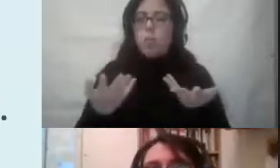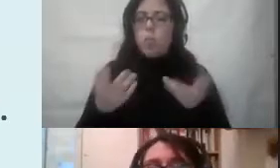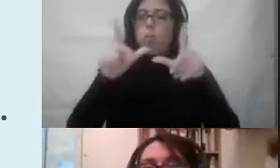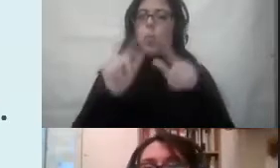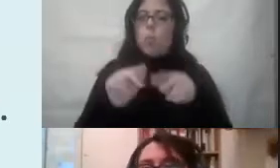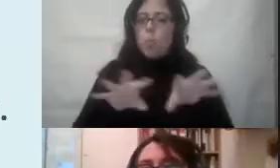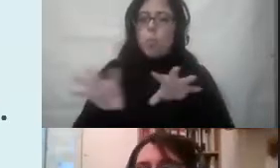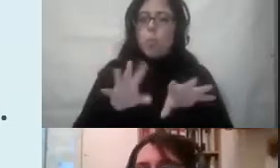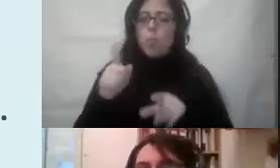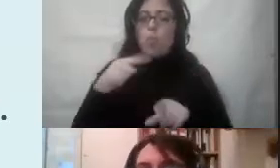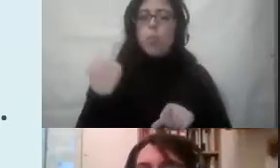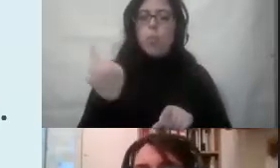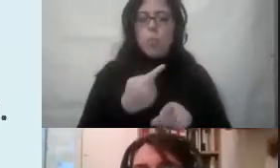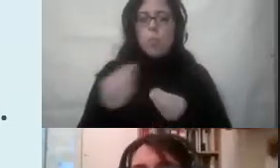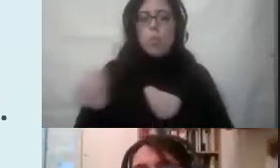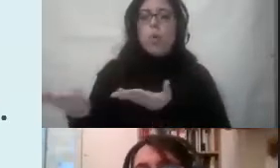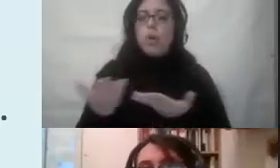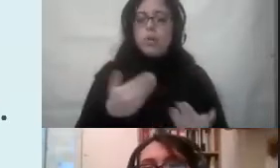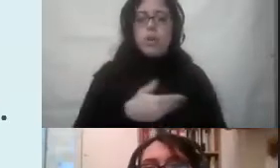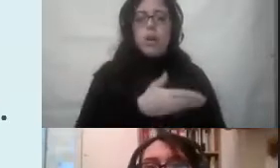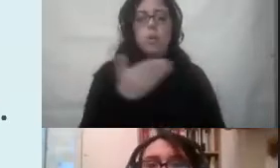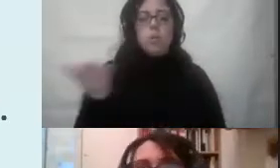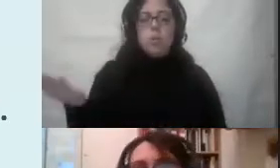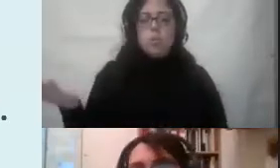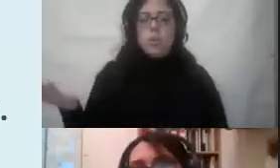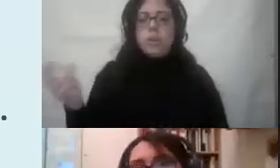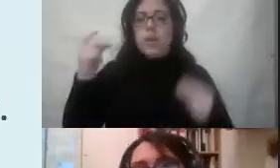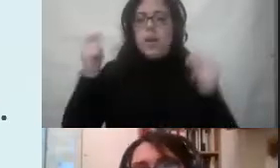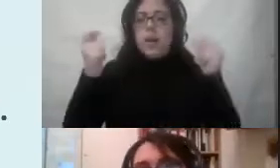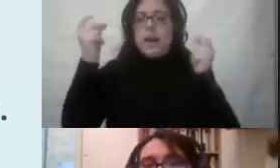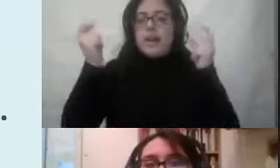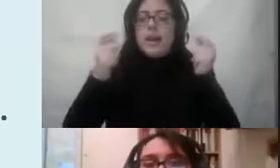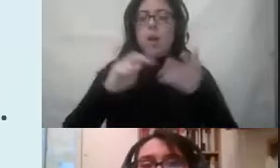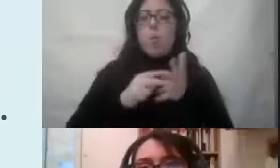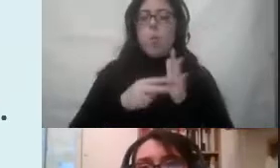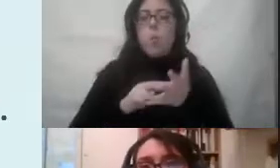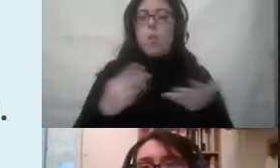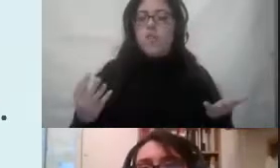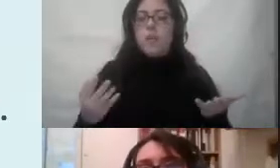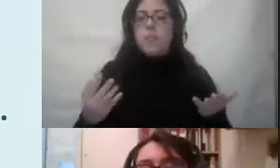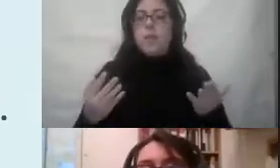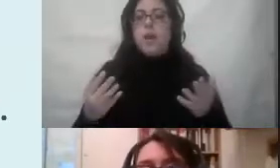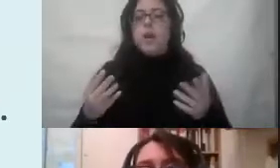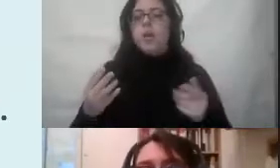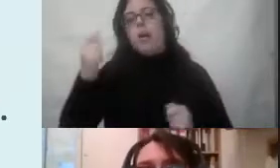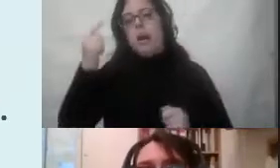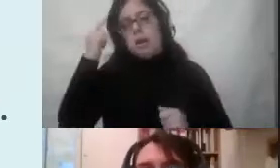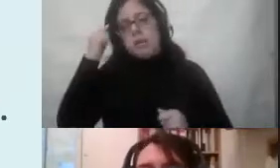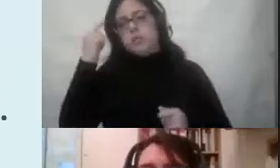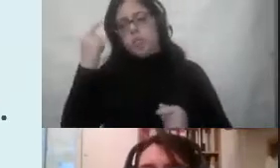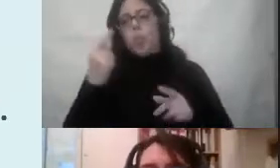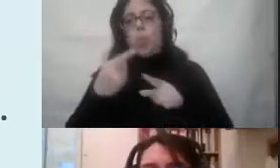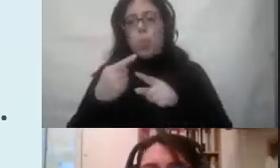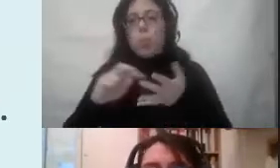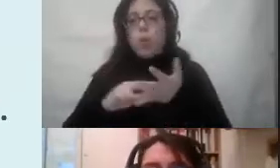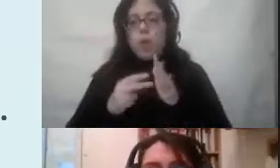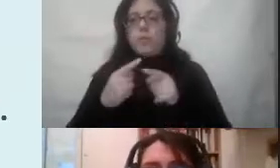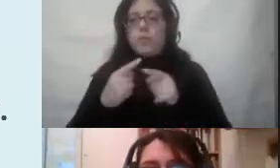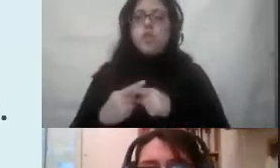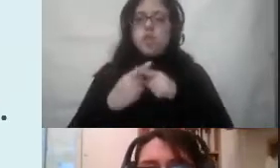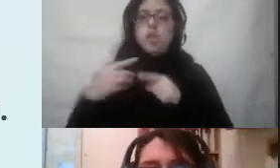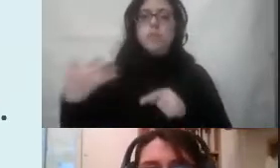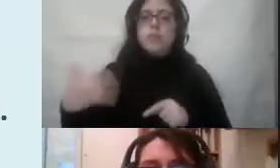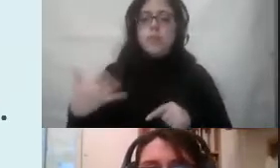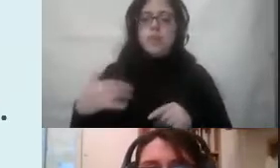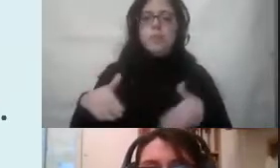donde nosotros los vamos a invitar a ustedes a crear un problema, a formular un problema socialmente relevante.